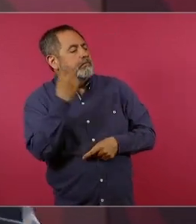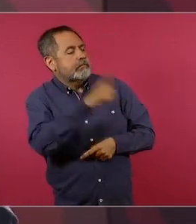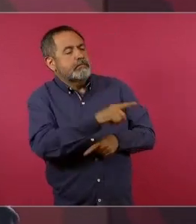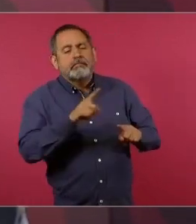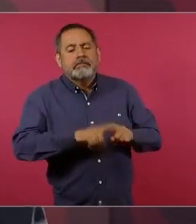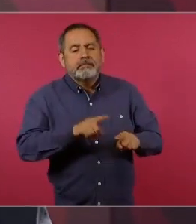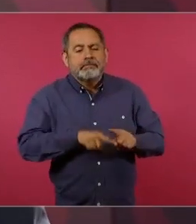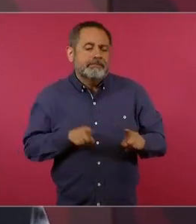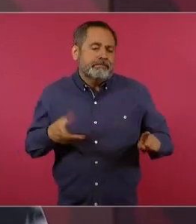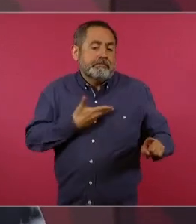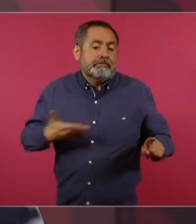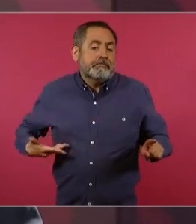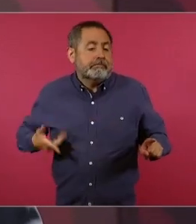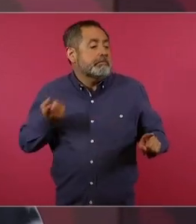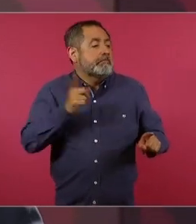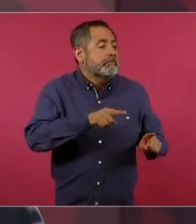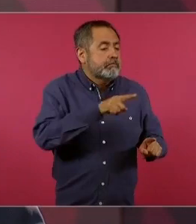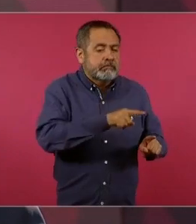¿O